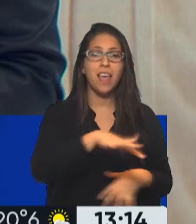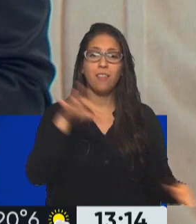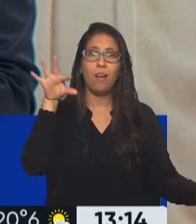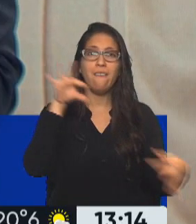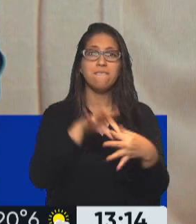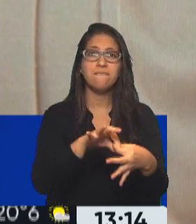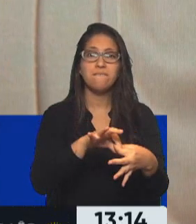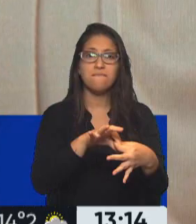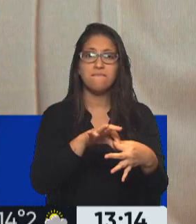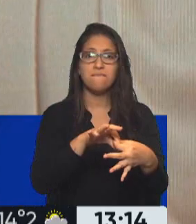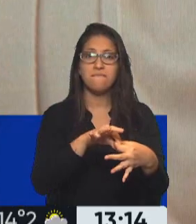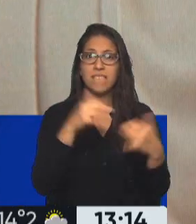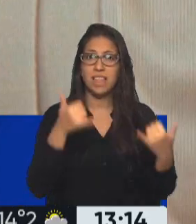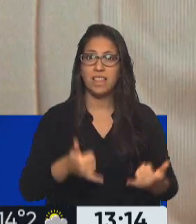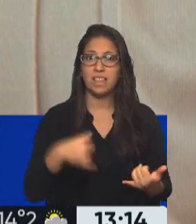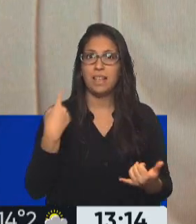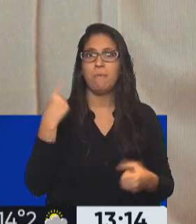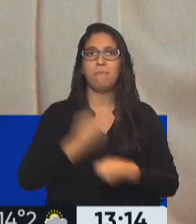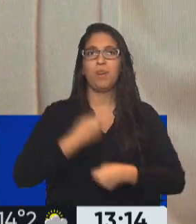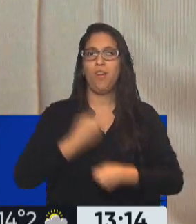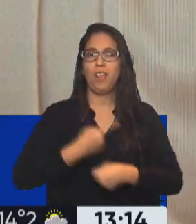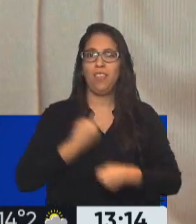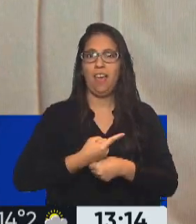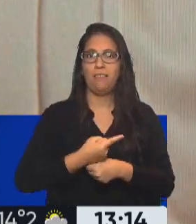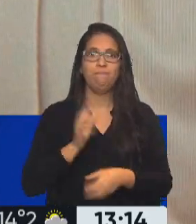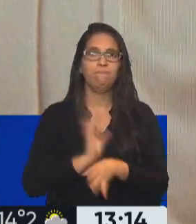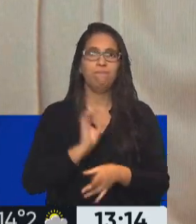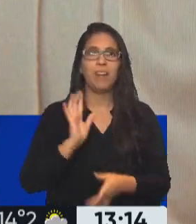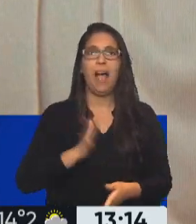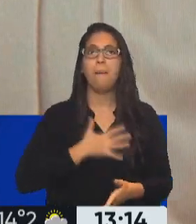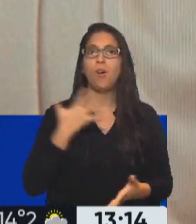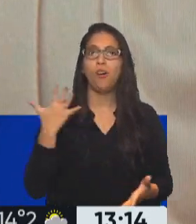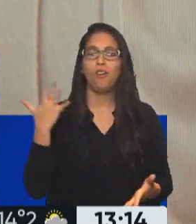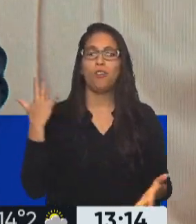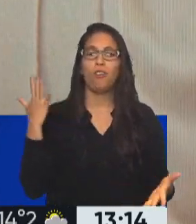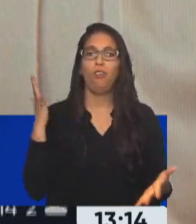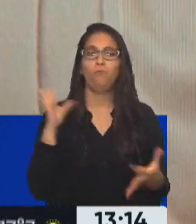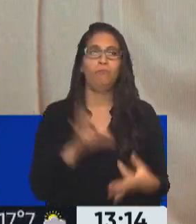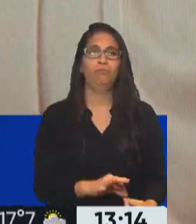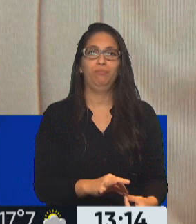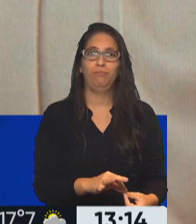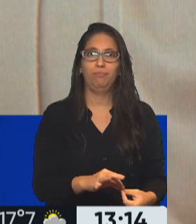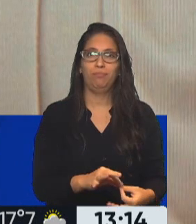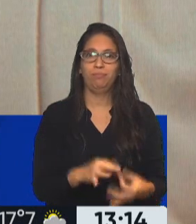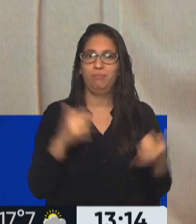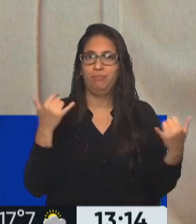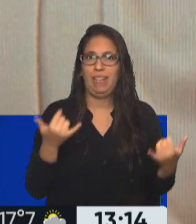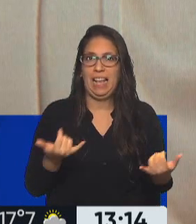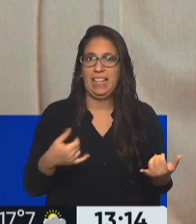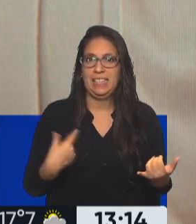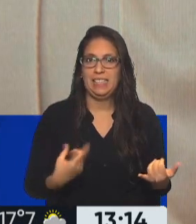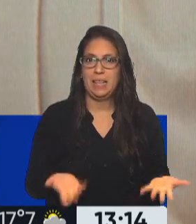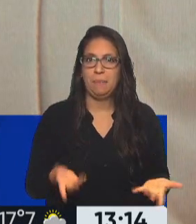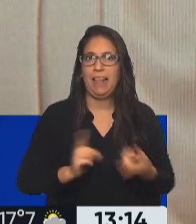Claro. Obviamente que uno siempre prioriza eso, y es la otra cara del amor que uno obviamente asocia a